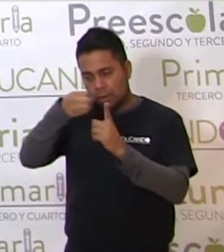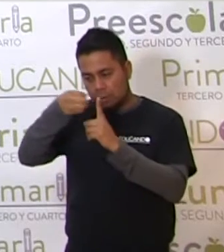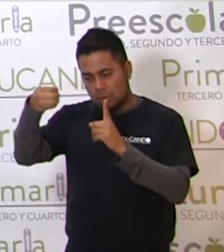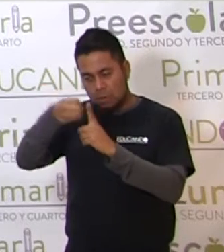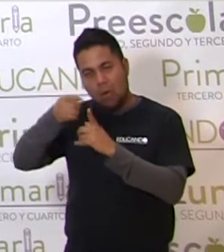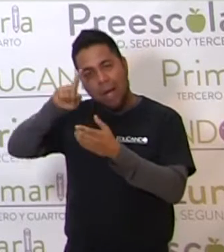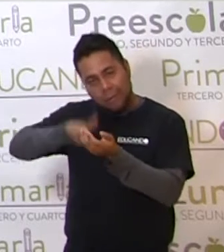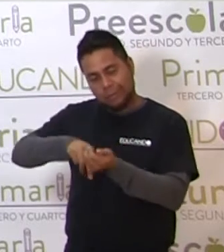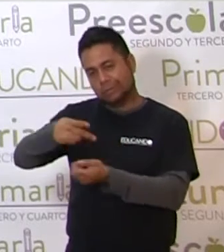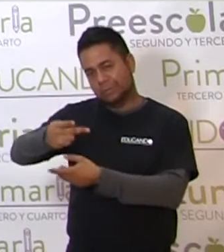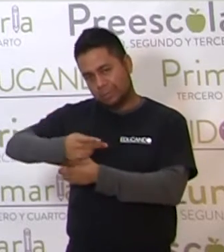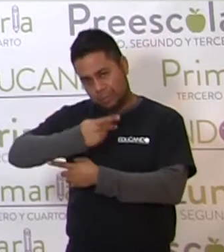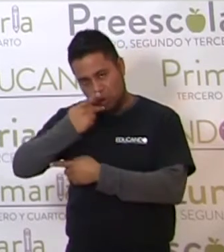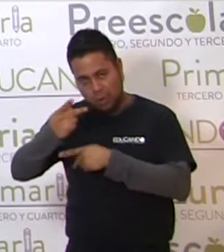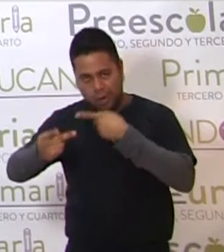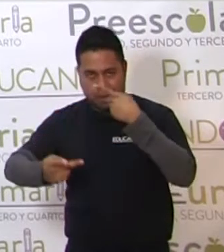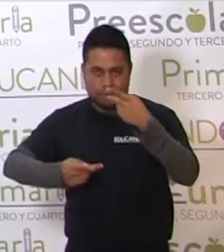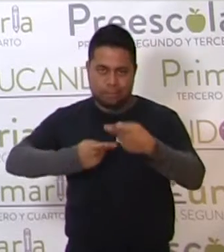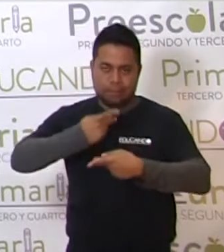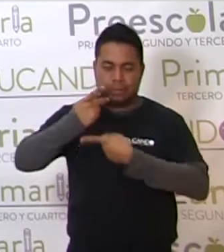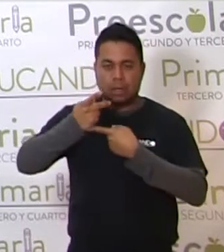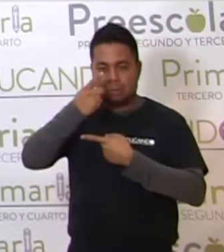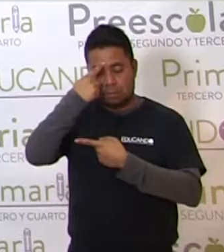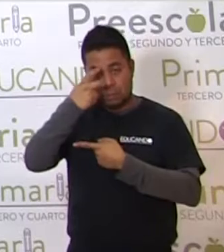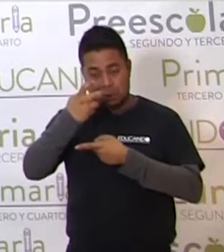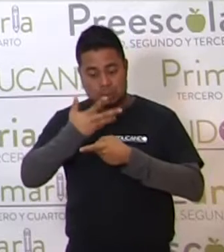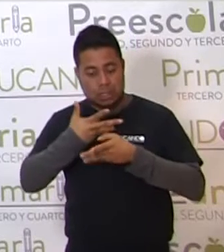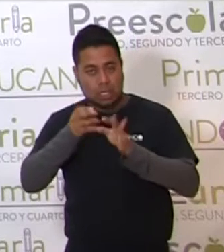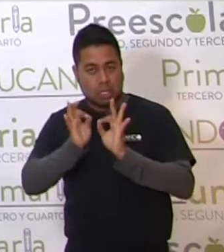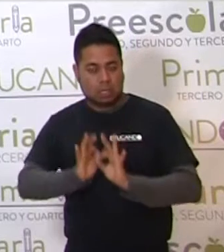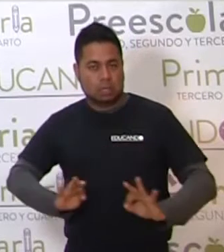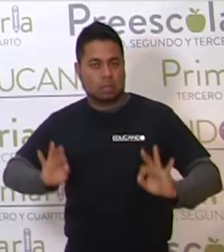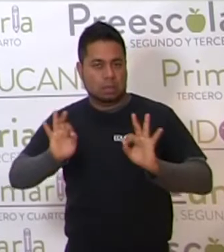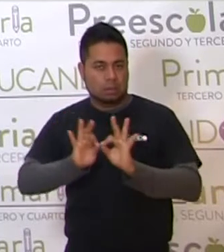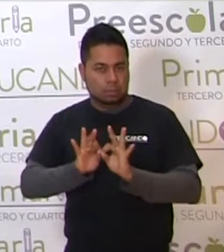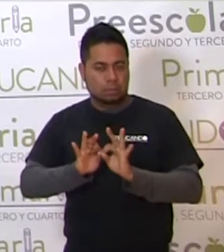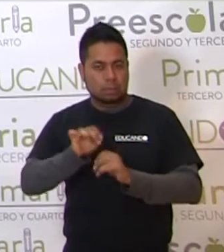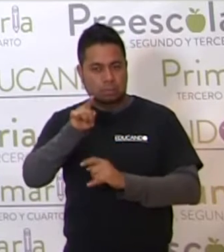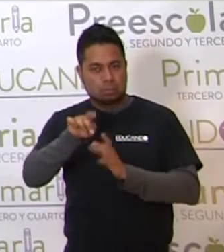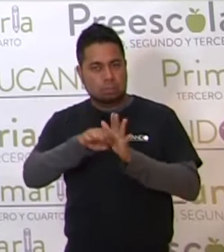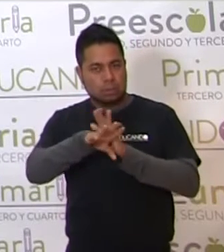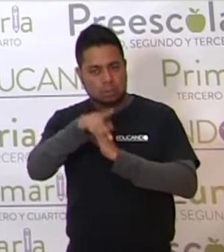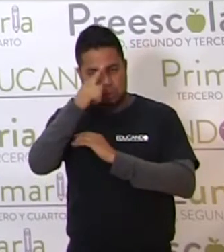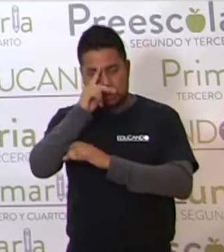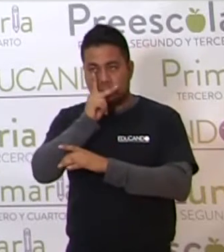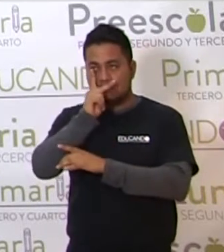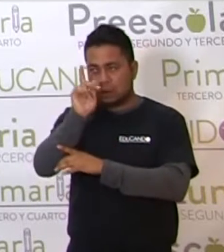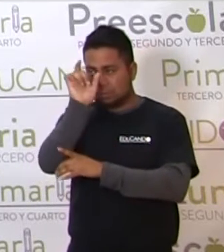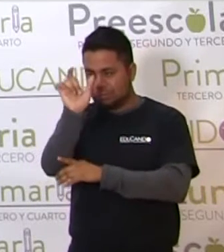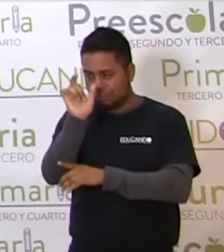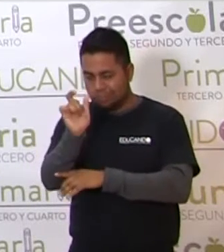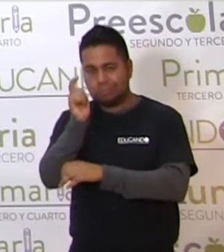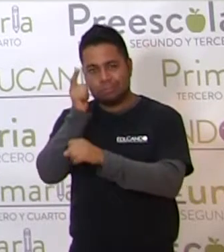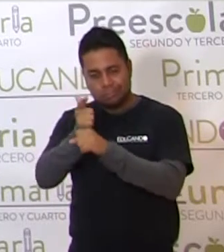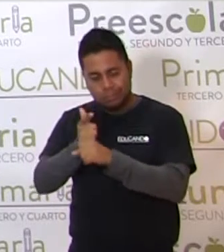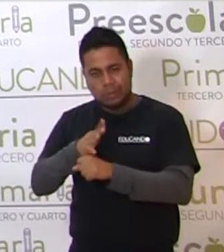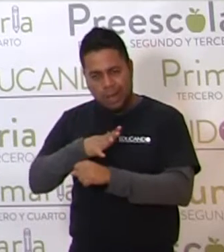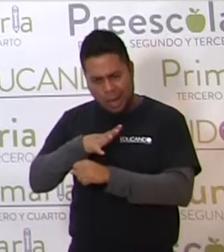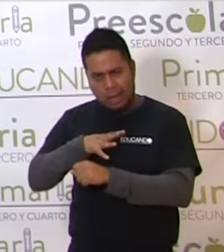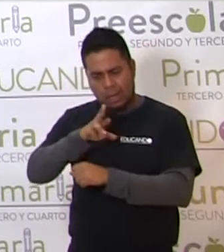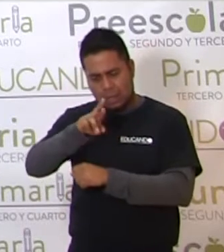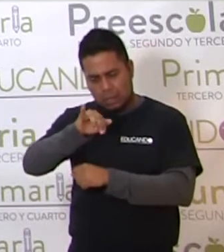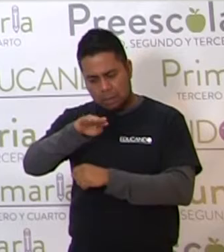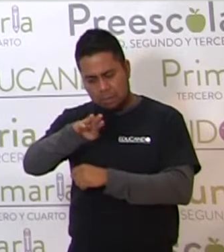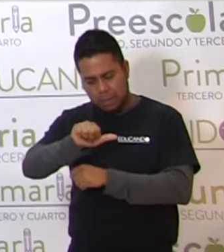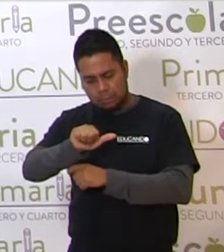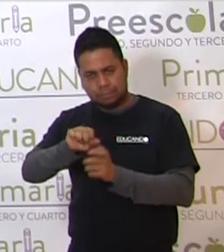poema para ello Es indispensable que tú en las palabras también puedas identificar rimas Por